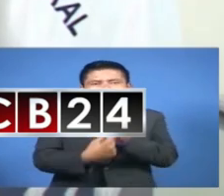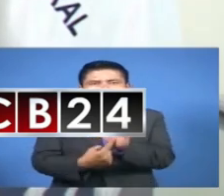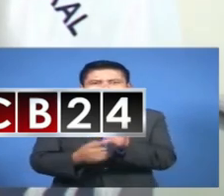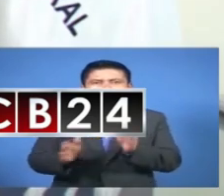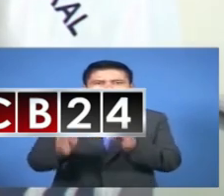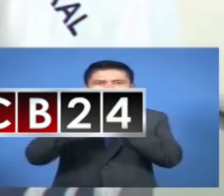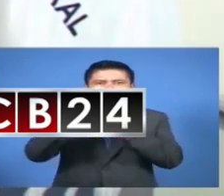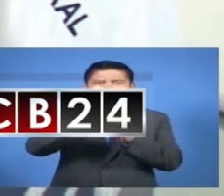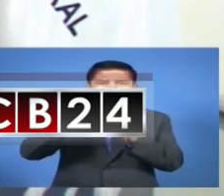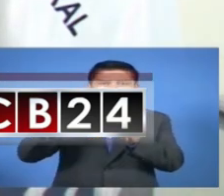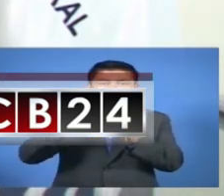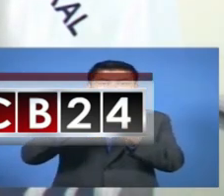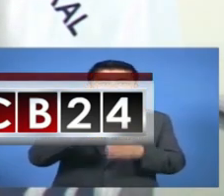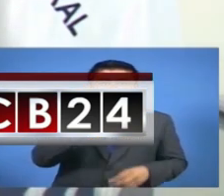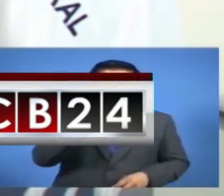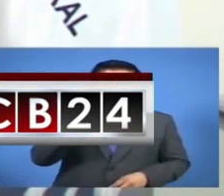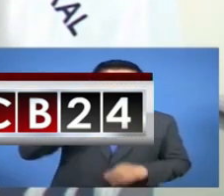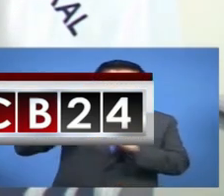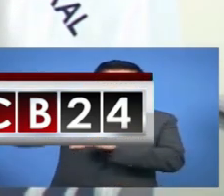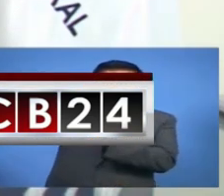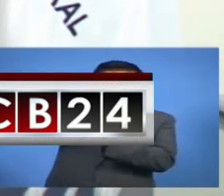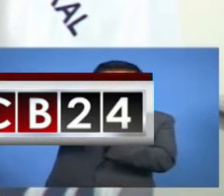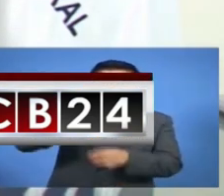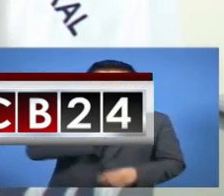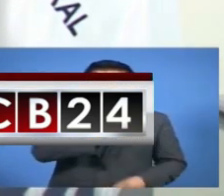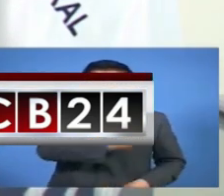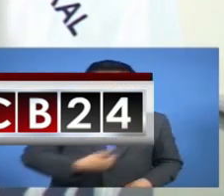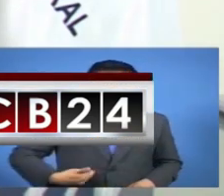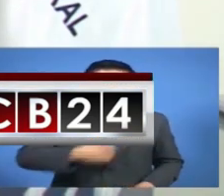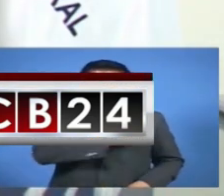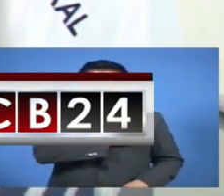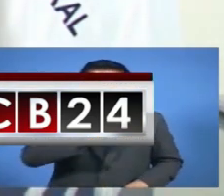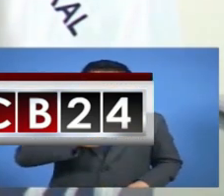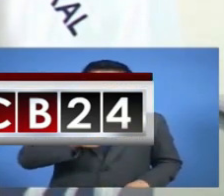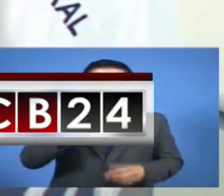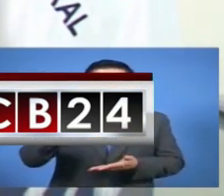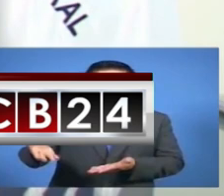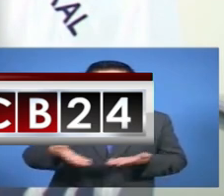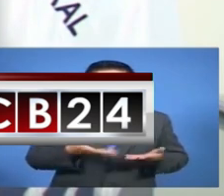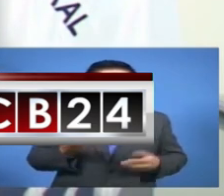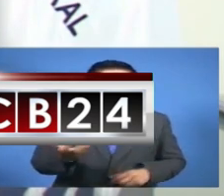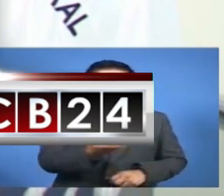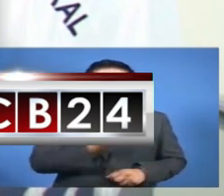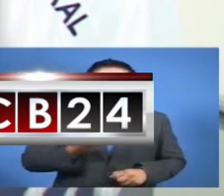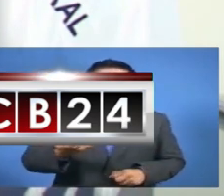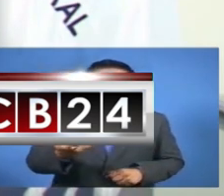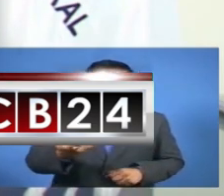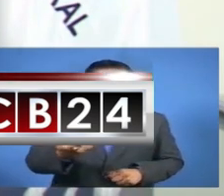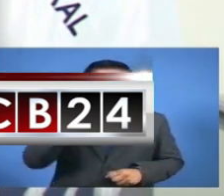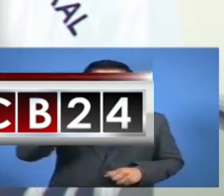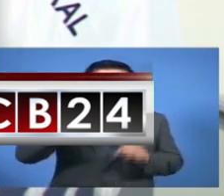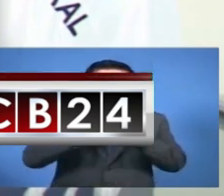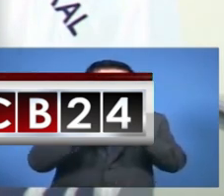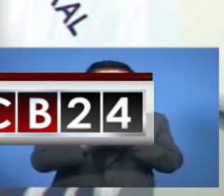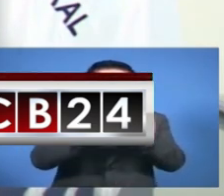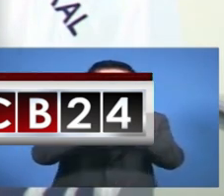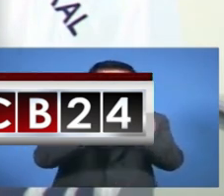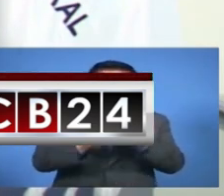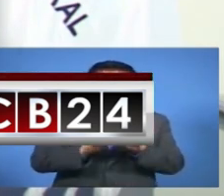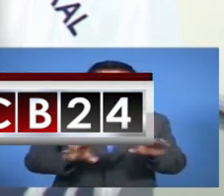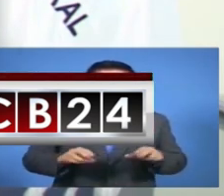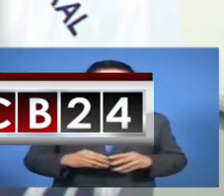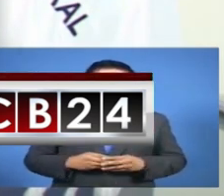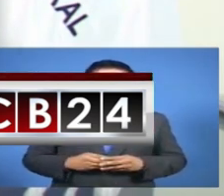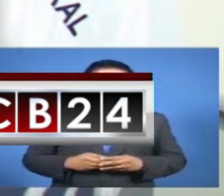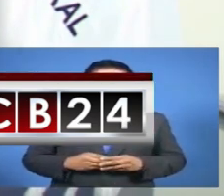en la cuenta oficial del tribunal supremo de elecciones de el salvador los magistrados publicaron que están ubicando a la gente que salió sorteada ya que de seis